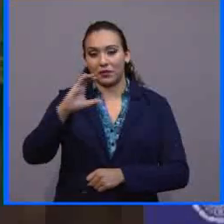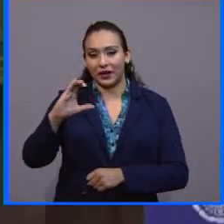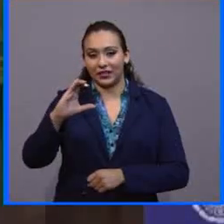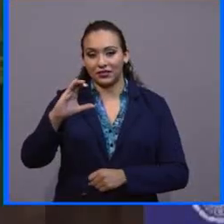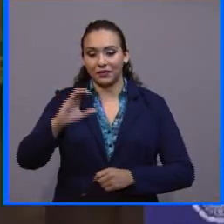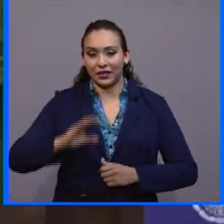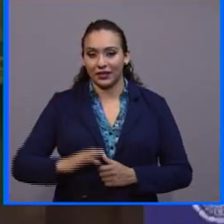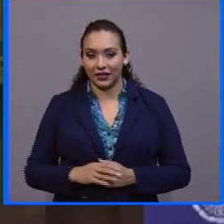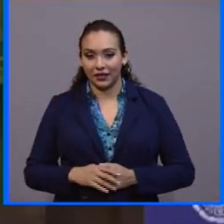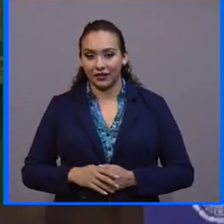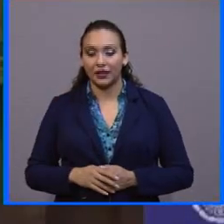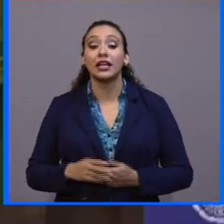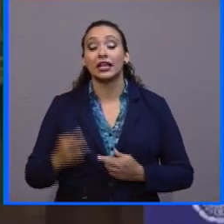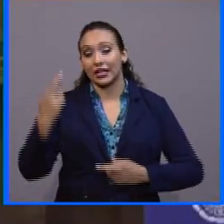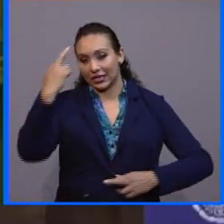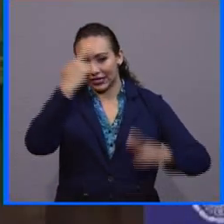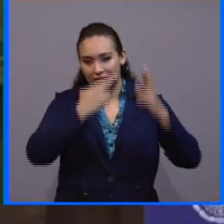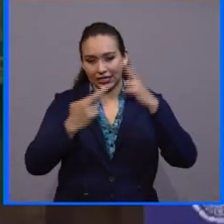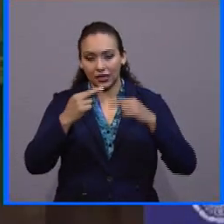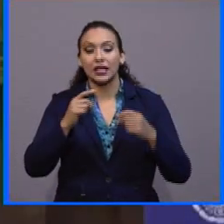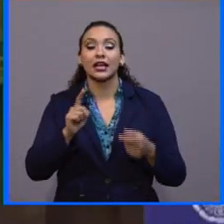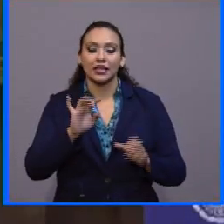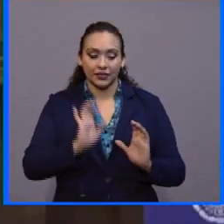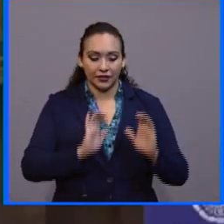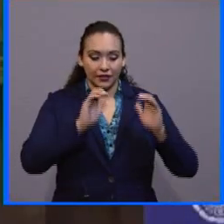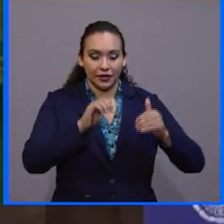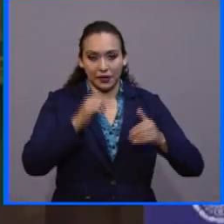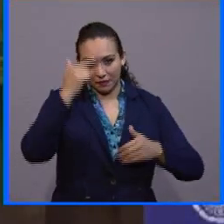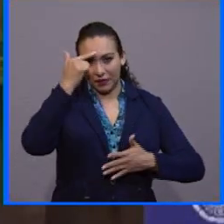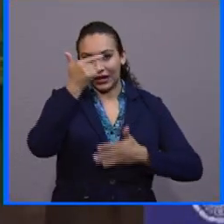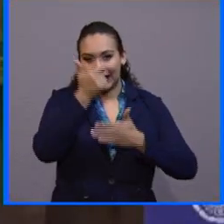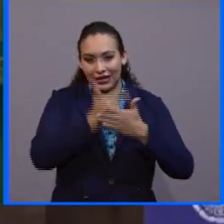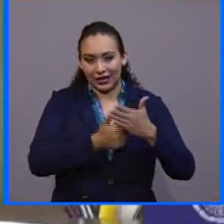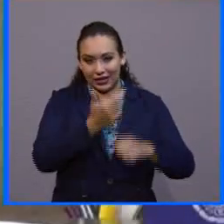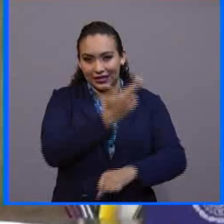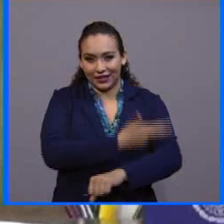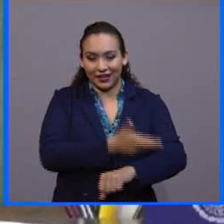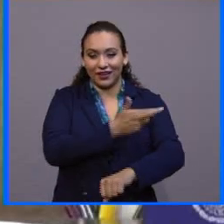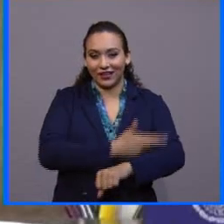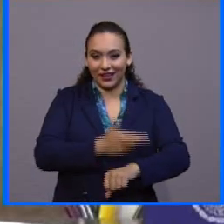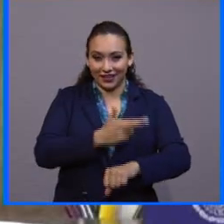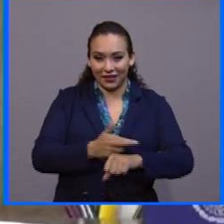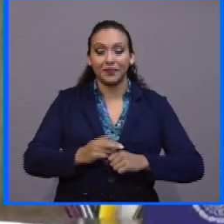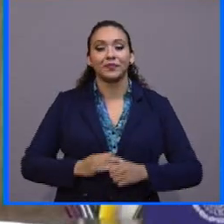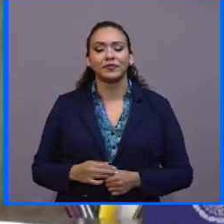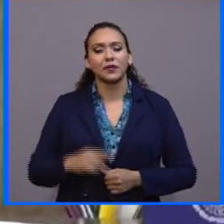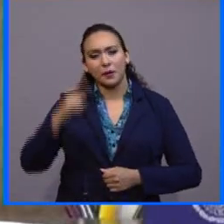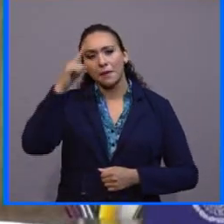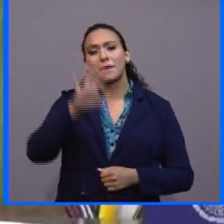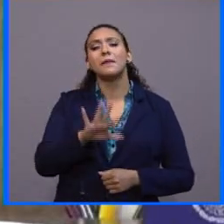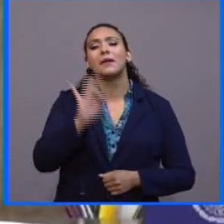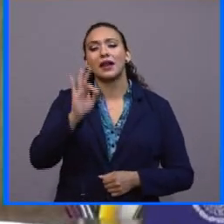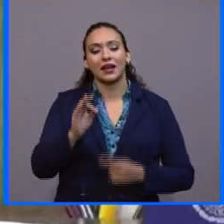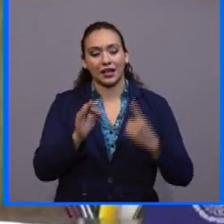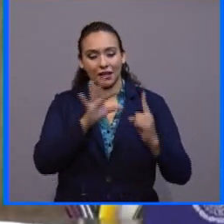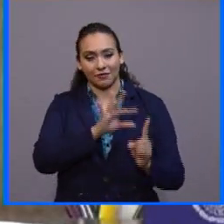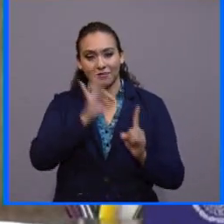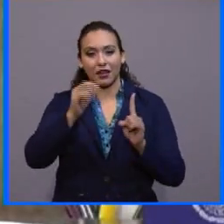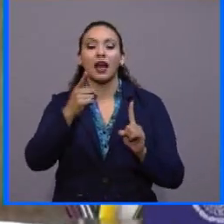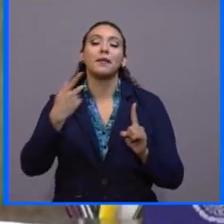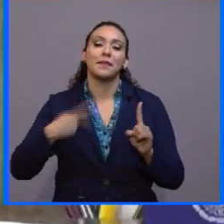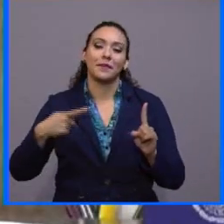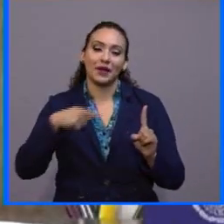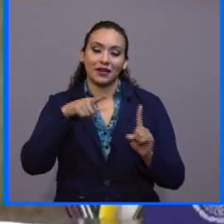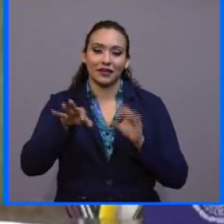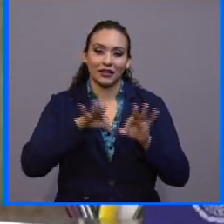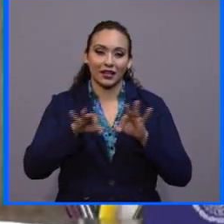Sur, que confirmó el registro como candidata y los resultados del proceso de consulta ciudadana para elegir a la persona delegada